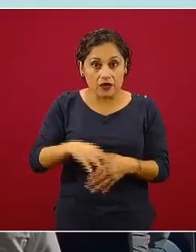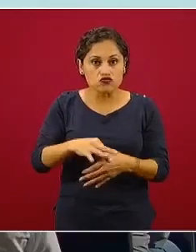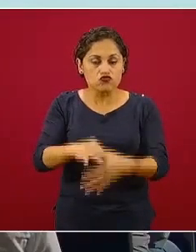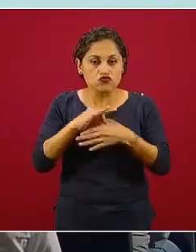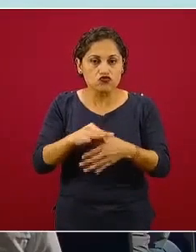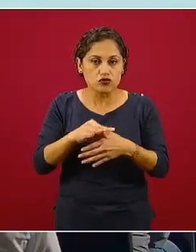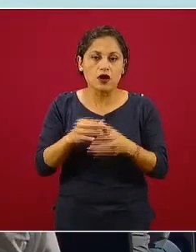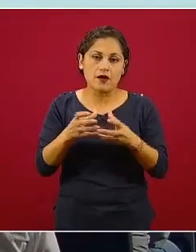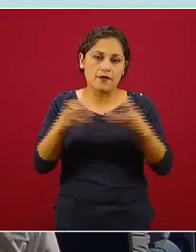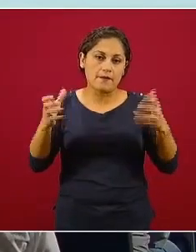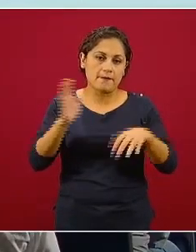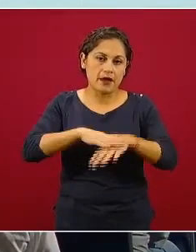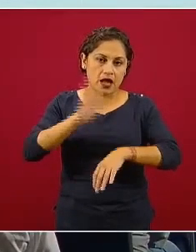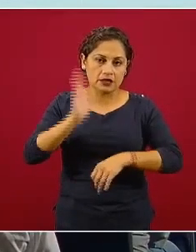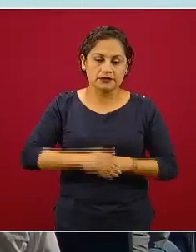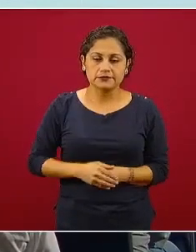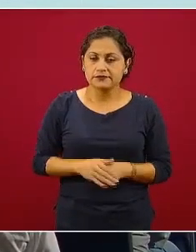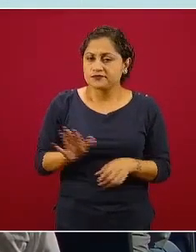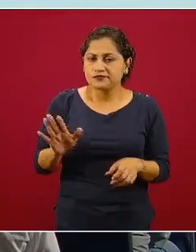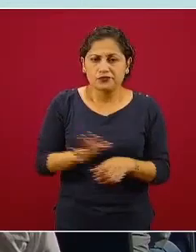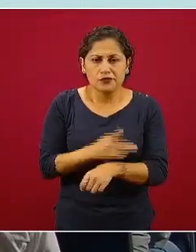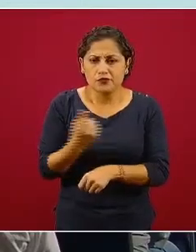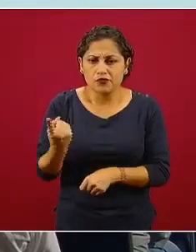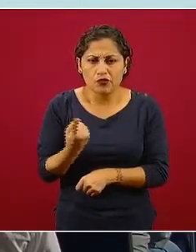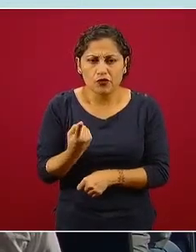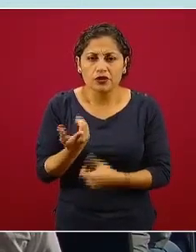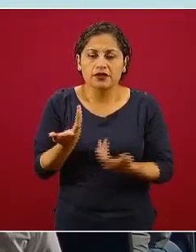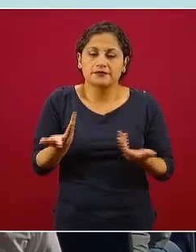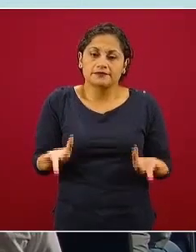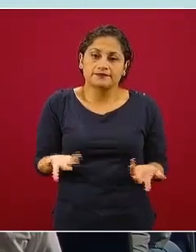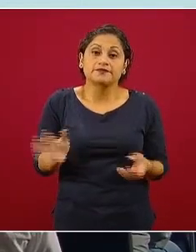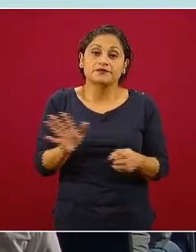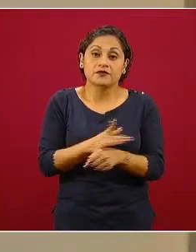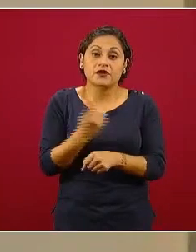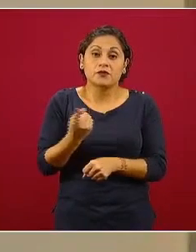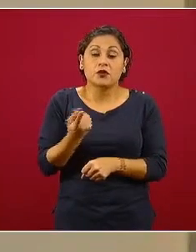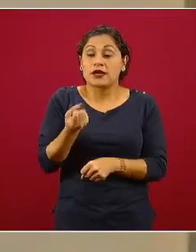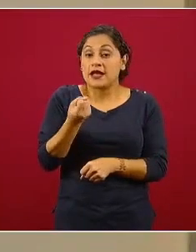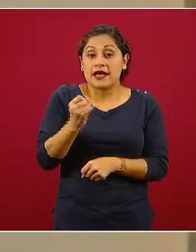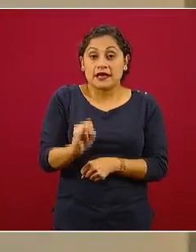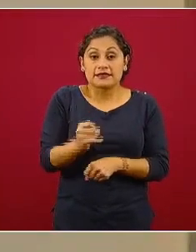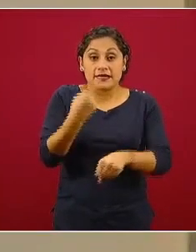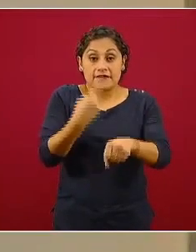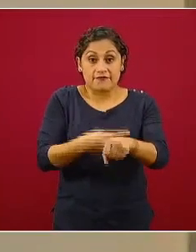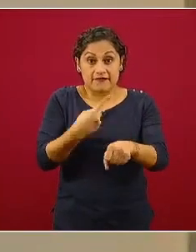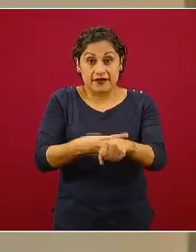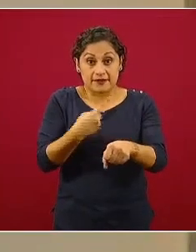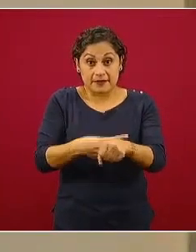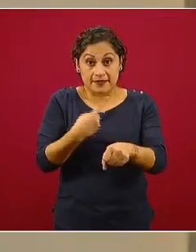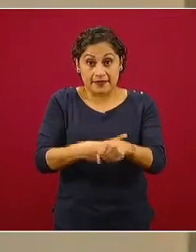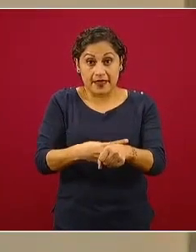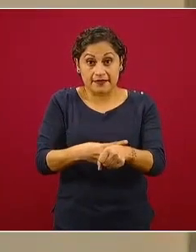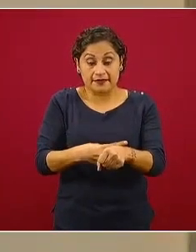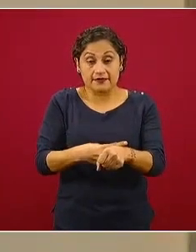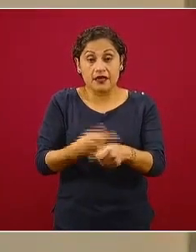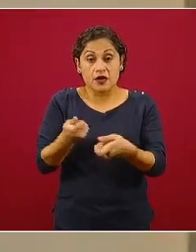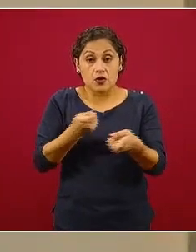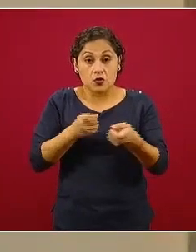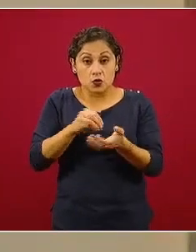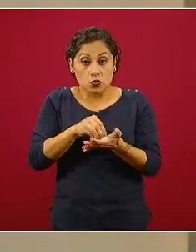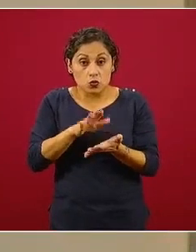Entre otras razones, porque como una medida de control de la propia epidemia, le hemos pedido y lo seguimos